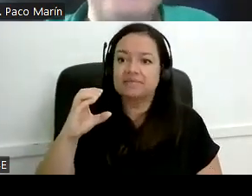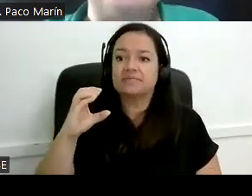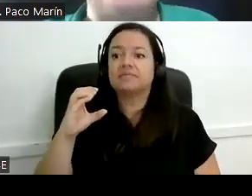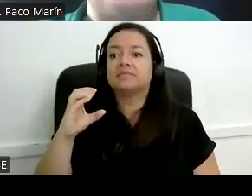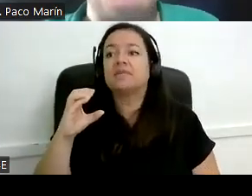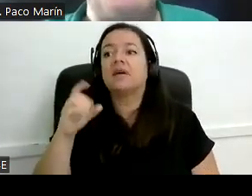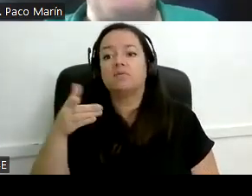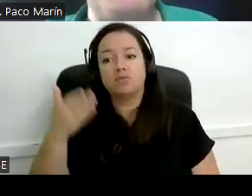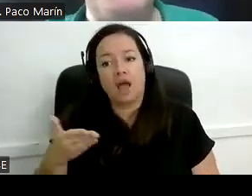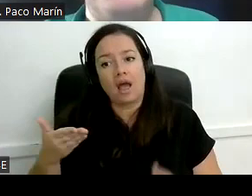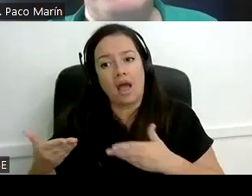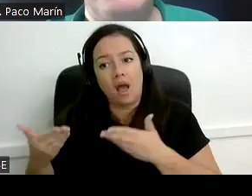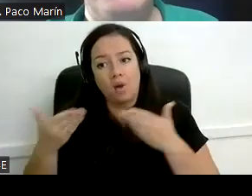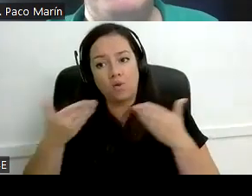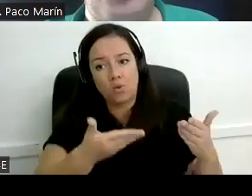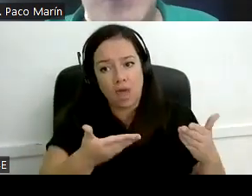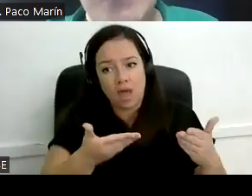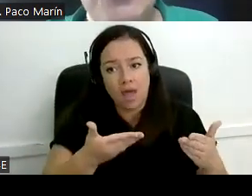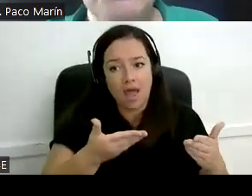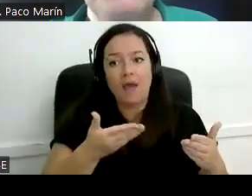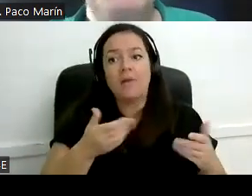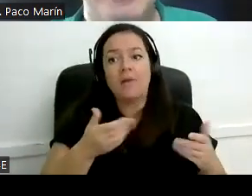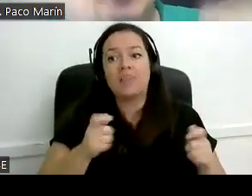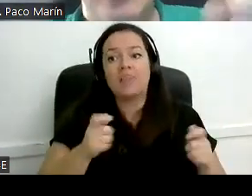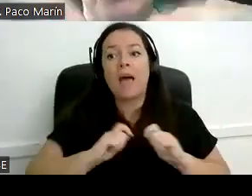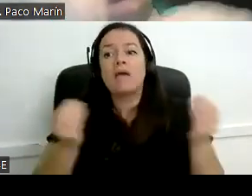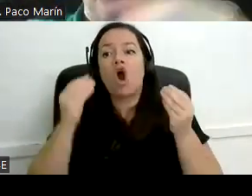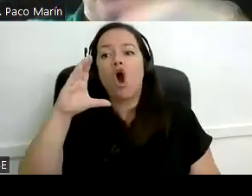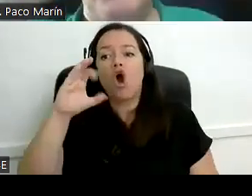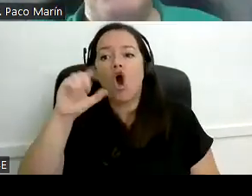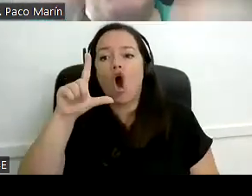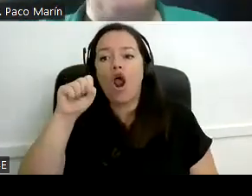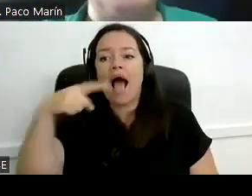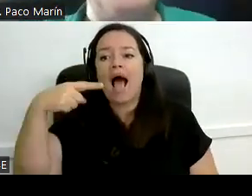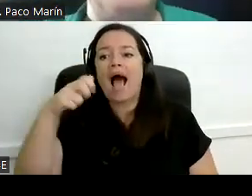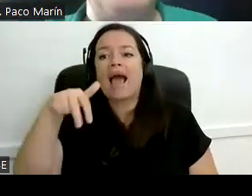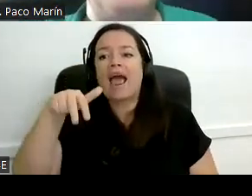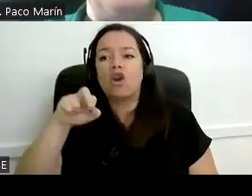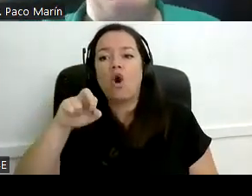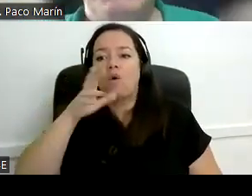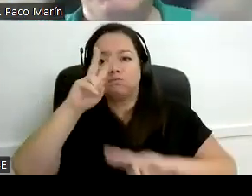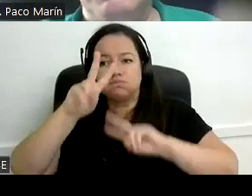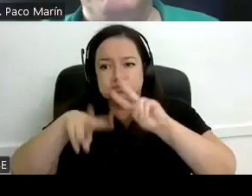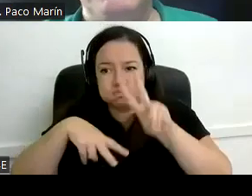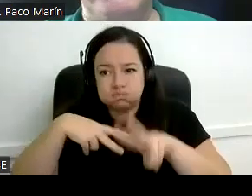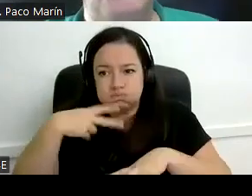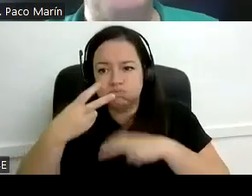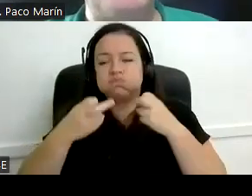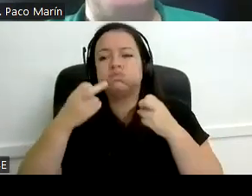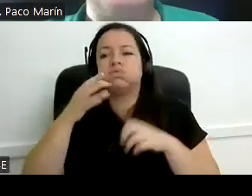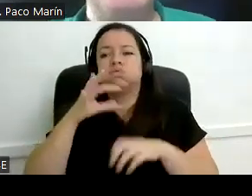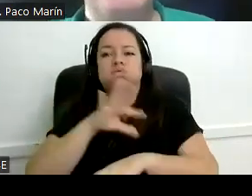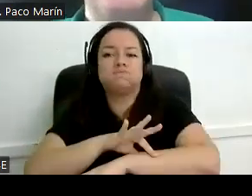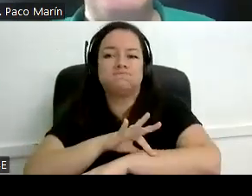cofactor esencial a la hora de producir colágeno para que se reestructure lo máximo posible la